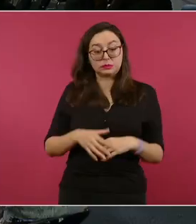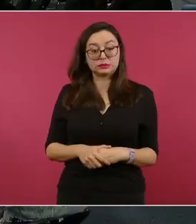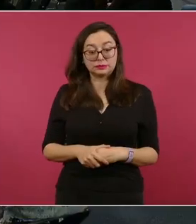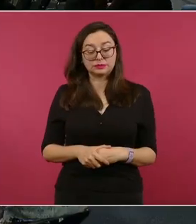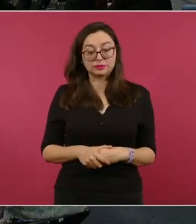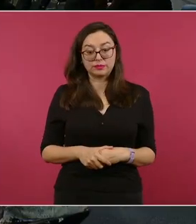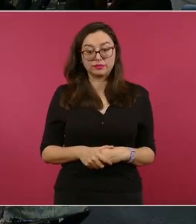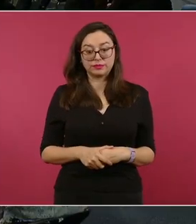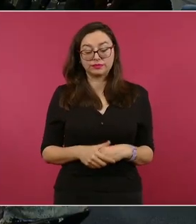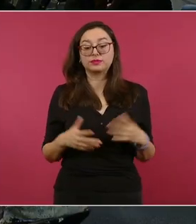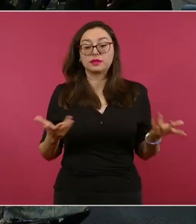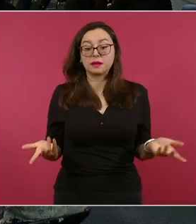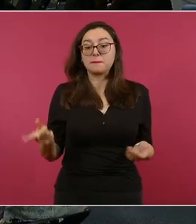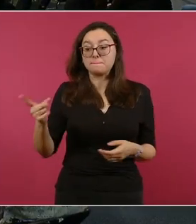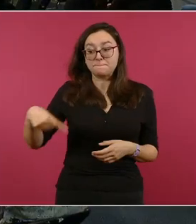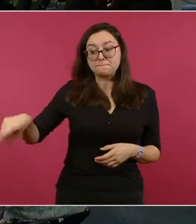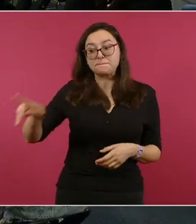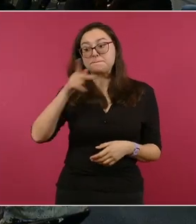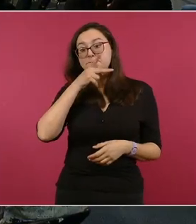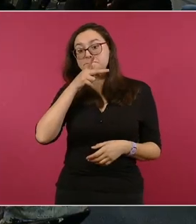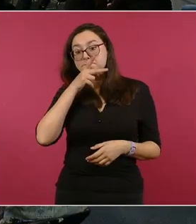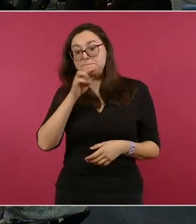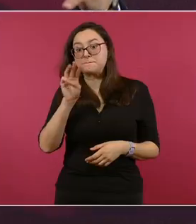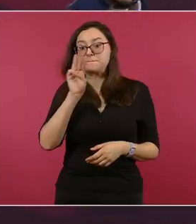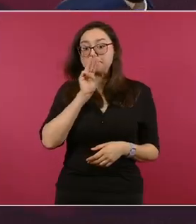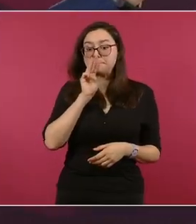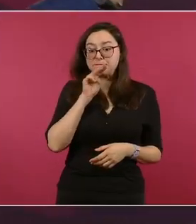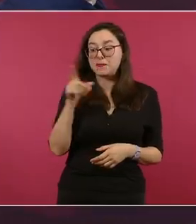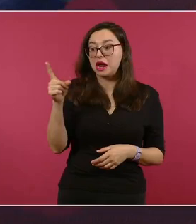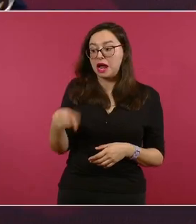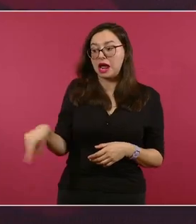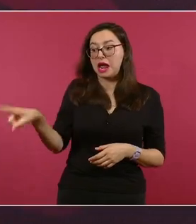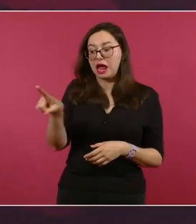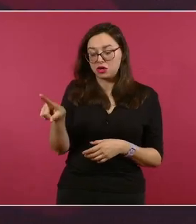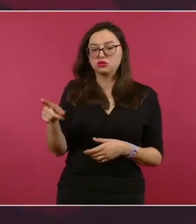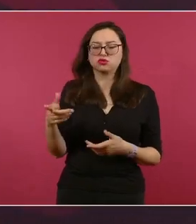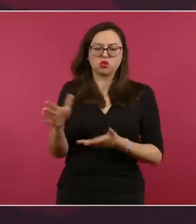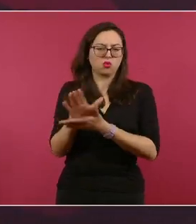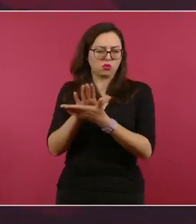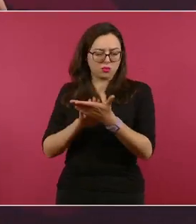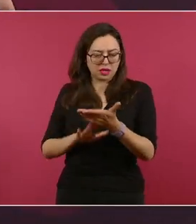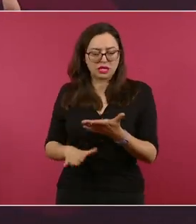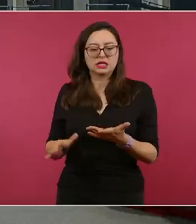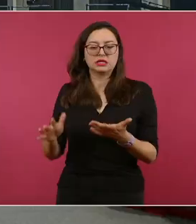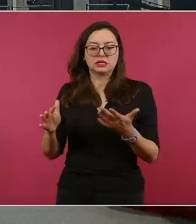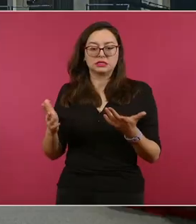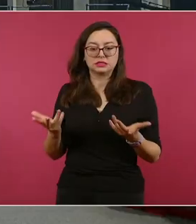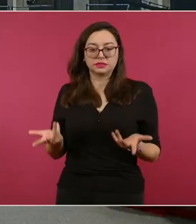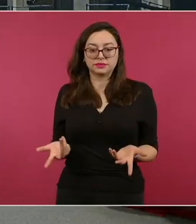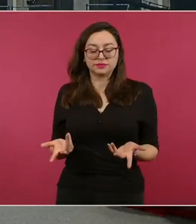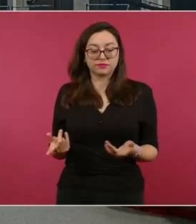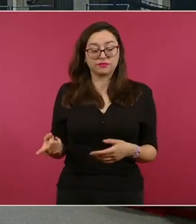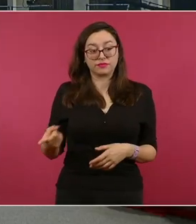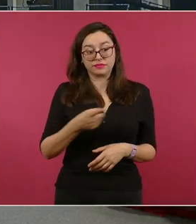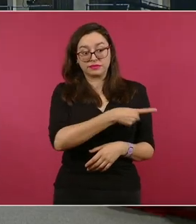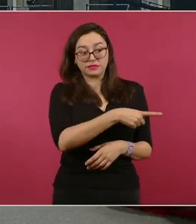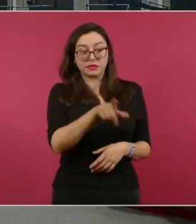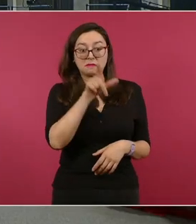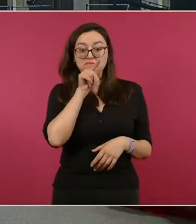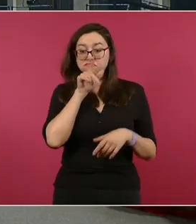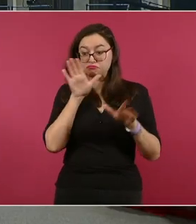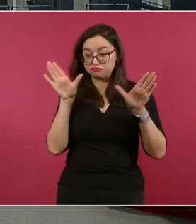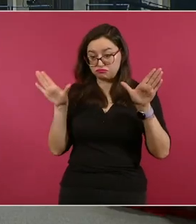buenas, pero vendría la sopilotada. ¿Eso les podría afectar electoralmente entonces? Por